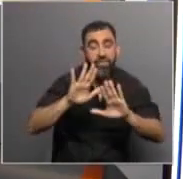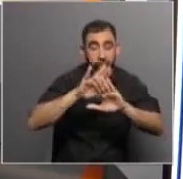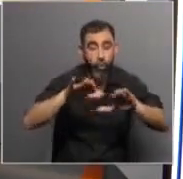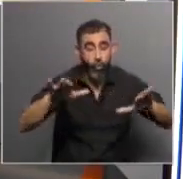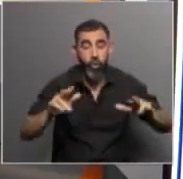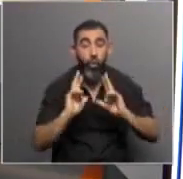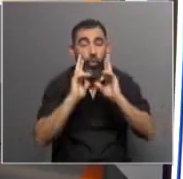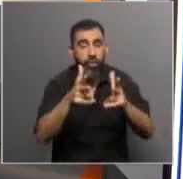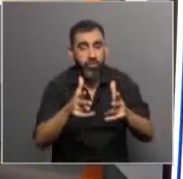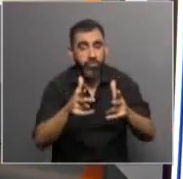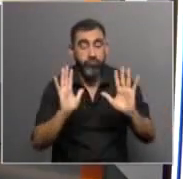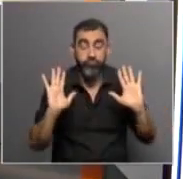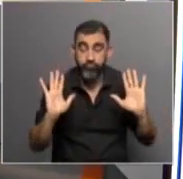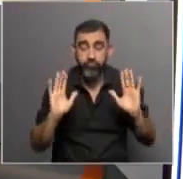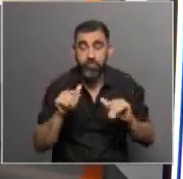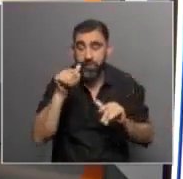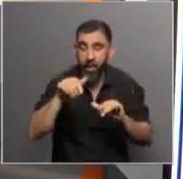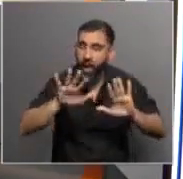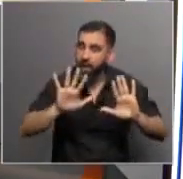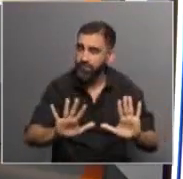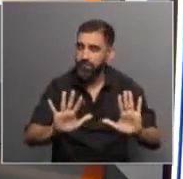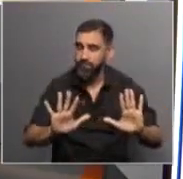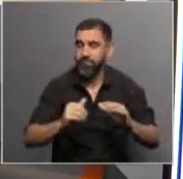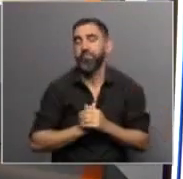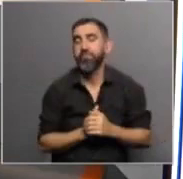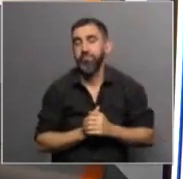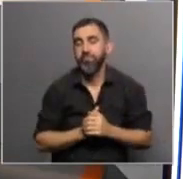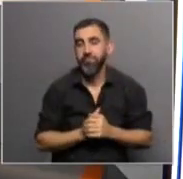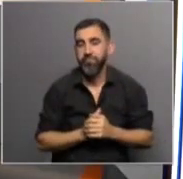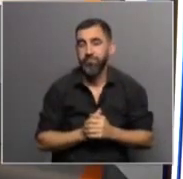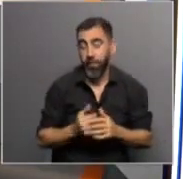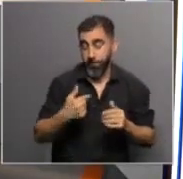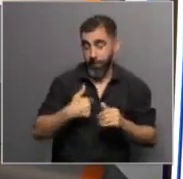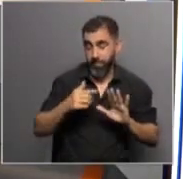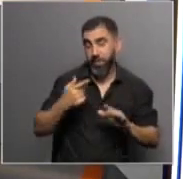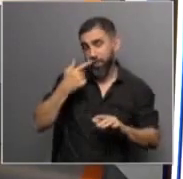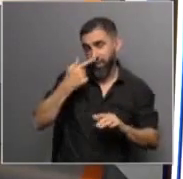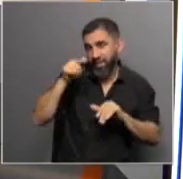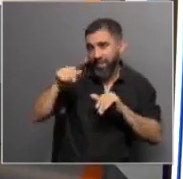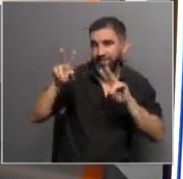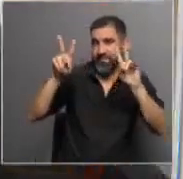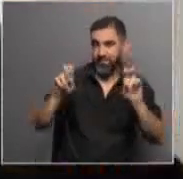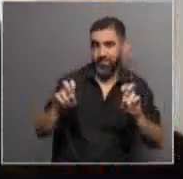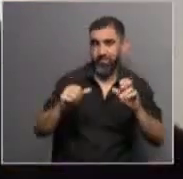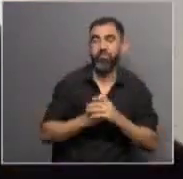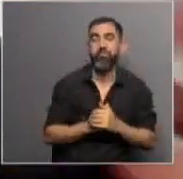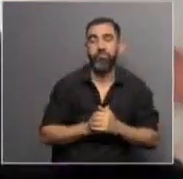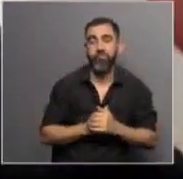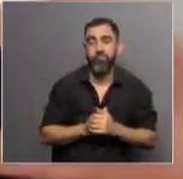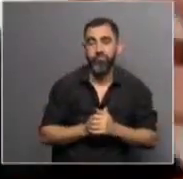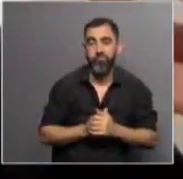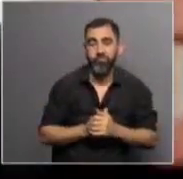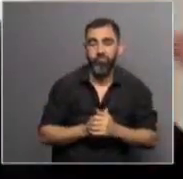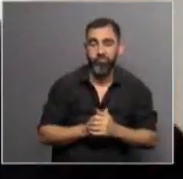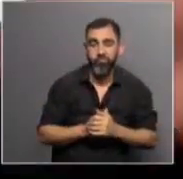chiquilines te dicen, mira, es por acá. Entonces, eso para mí es interesante. Es decir, la medida en que esto